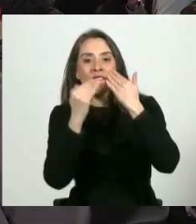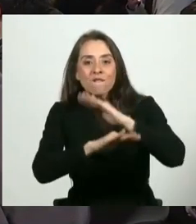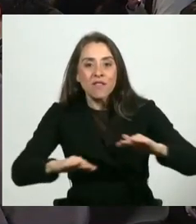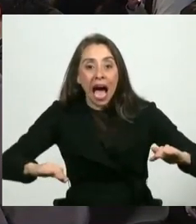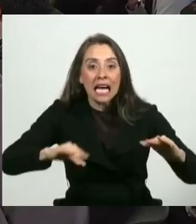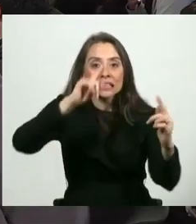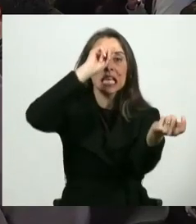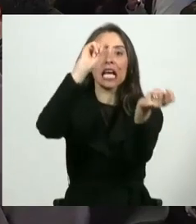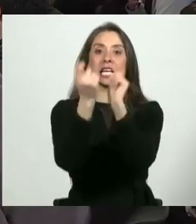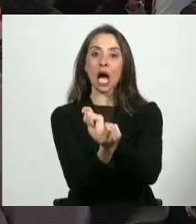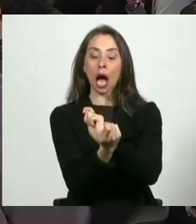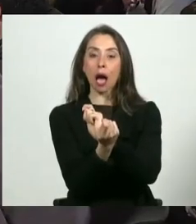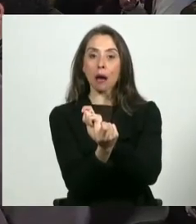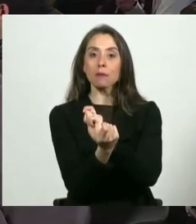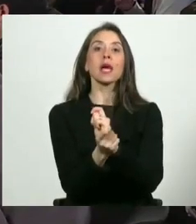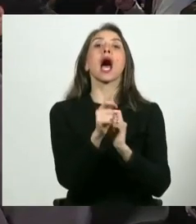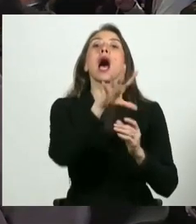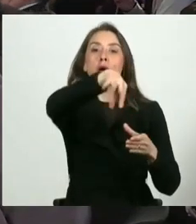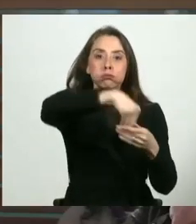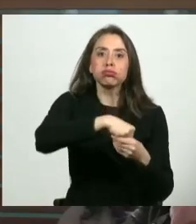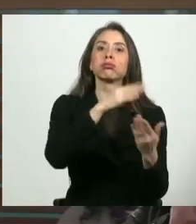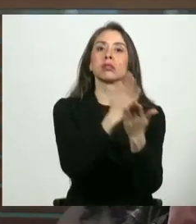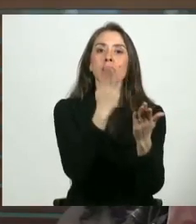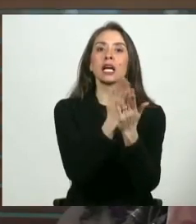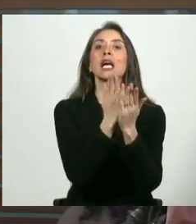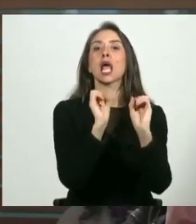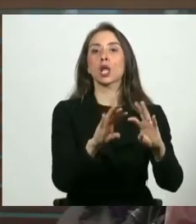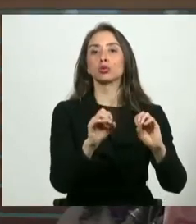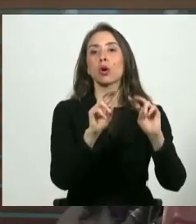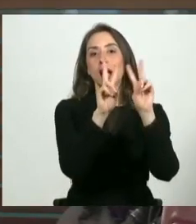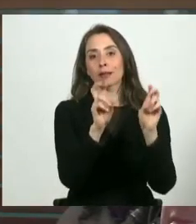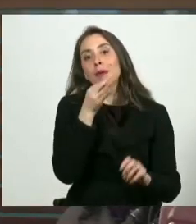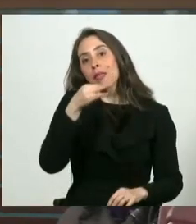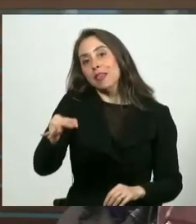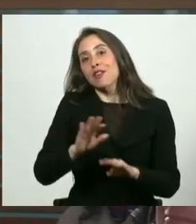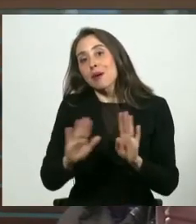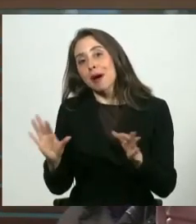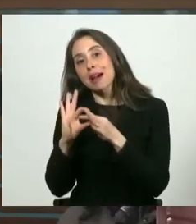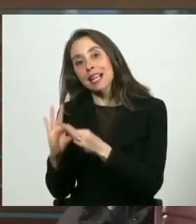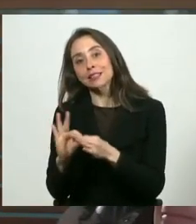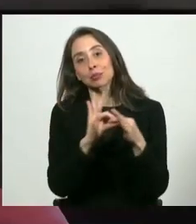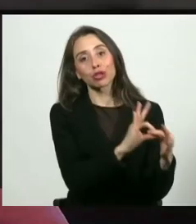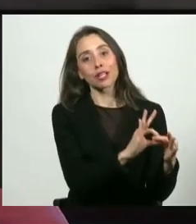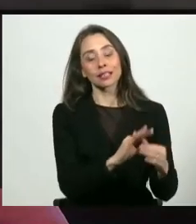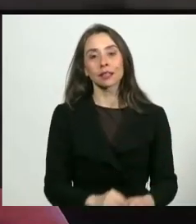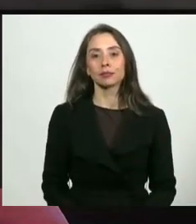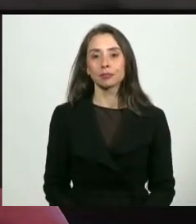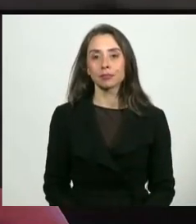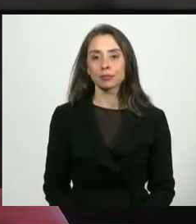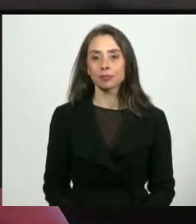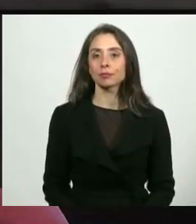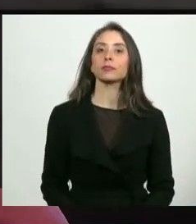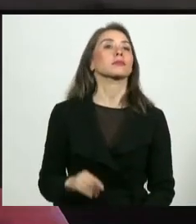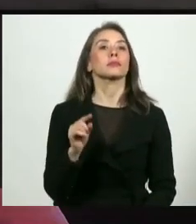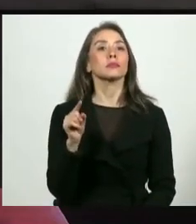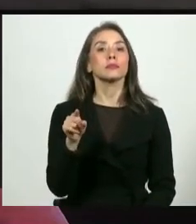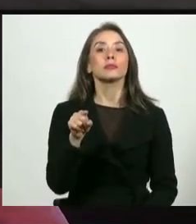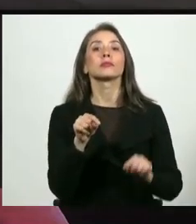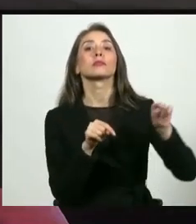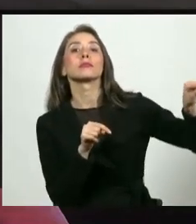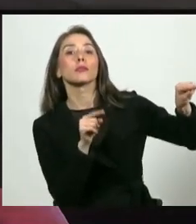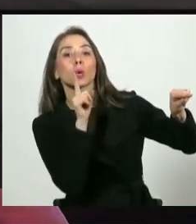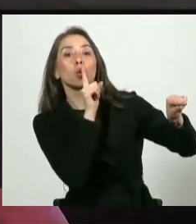eso entonces pasa por no excluir el tema educacional. Lo dejo planteado nomás. Gracias. Muchas gracias. Perdón, hacia atrás las